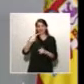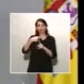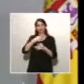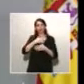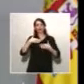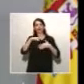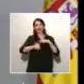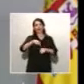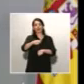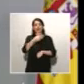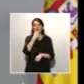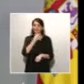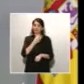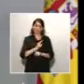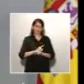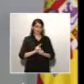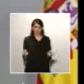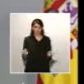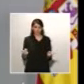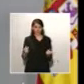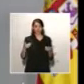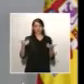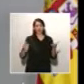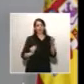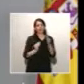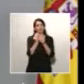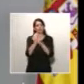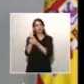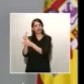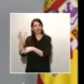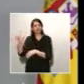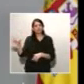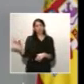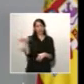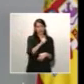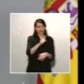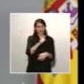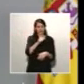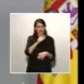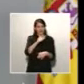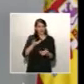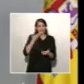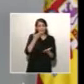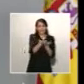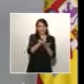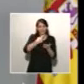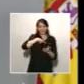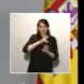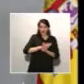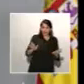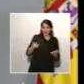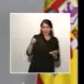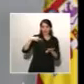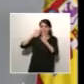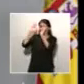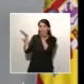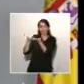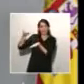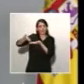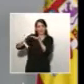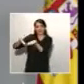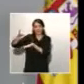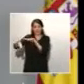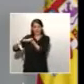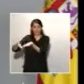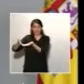Toda la producción es requerida por todos los países del mundo, con lo cual, este entorno